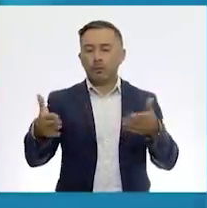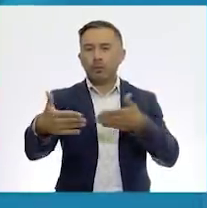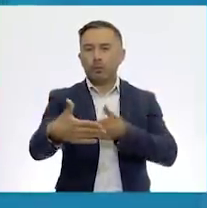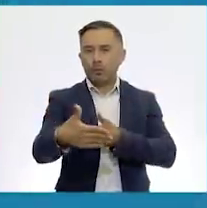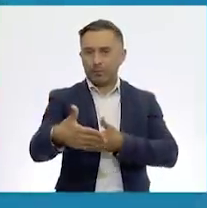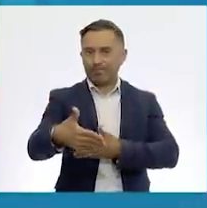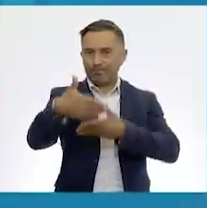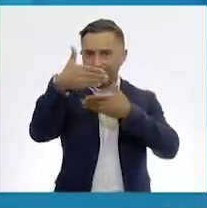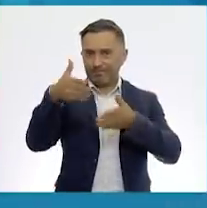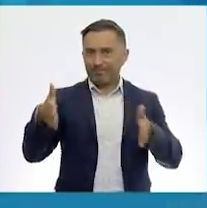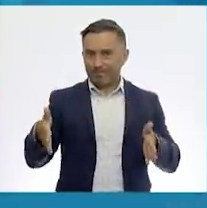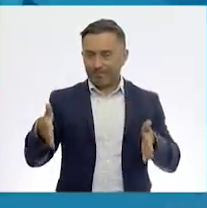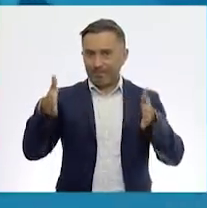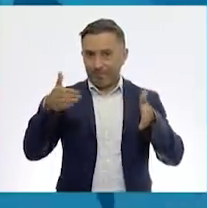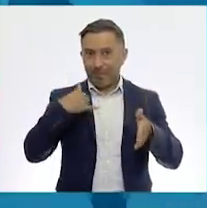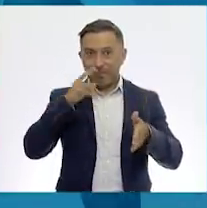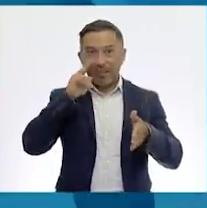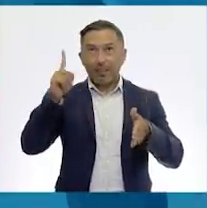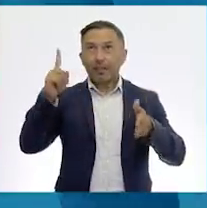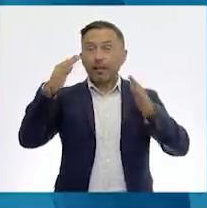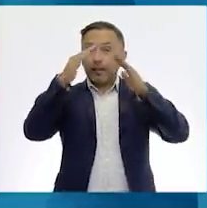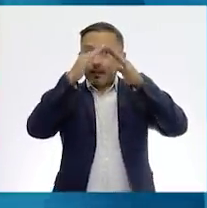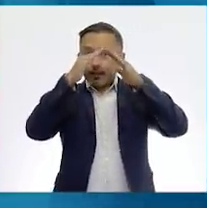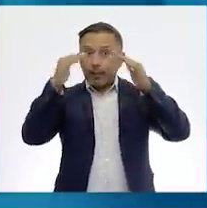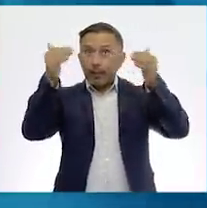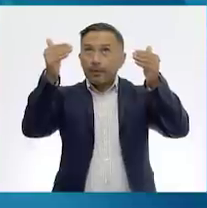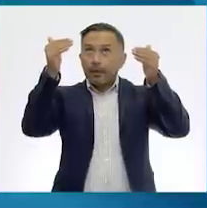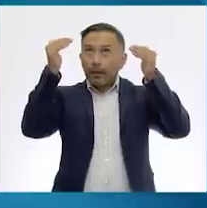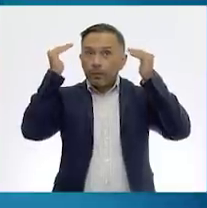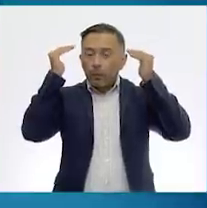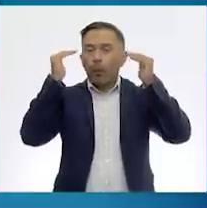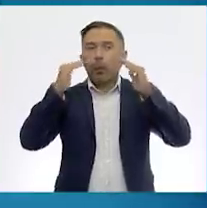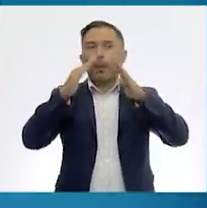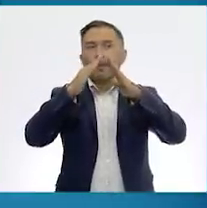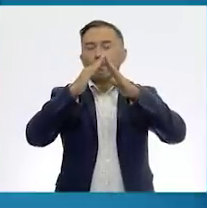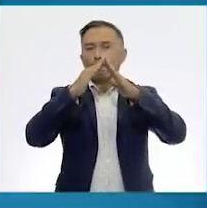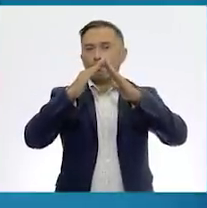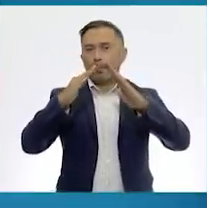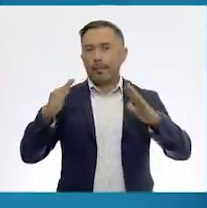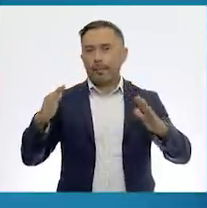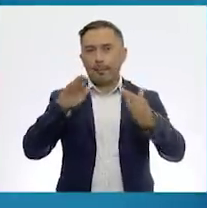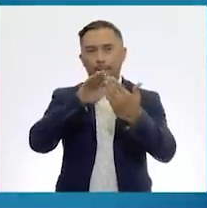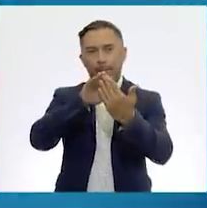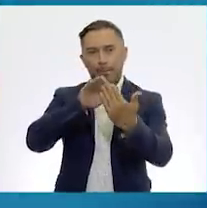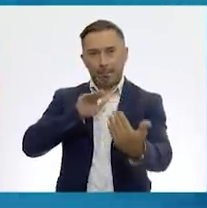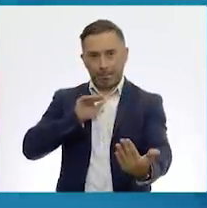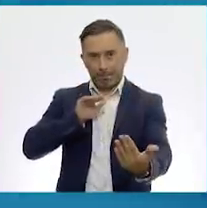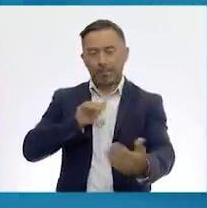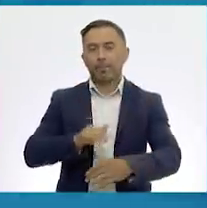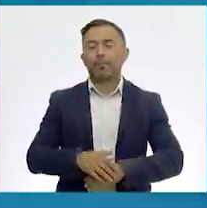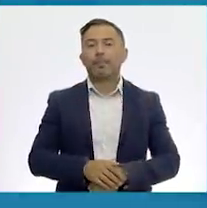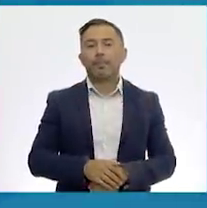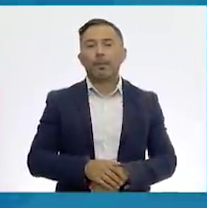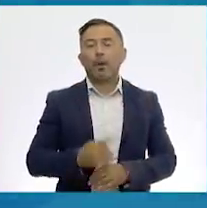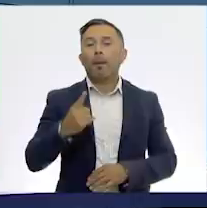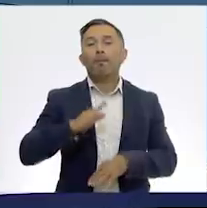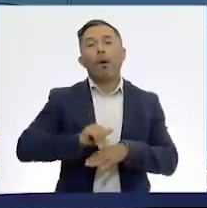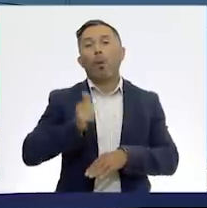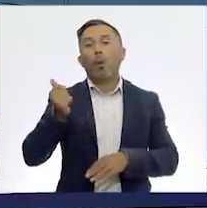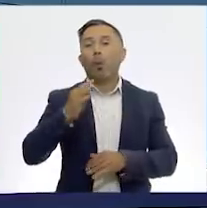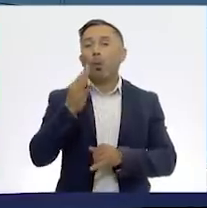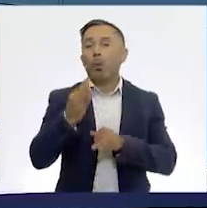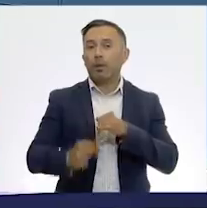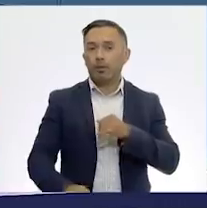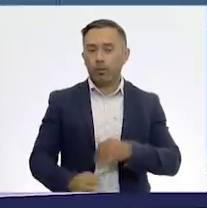pues el techo está compuesto por una pirámide. Y por último tenemos